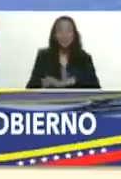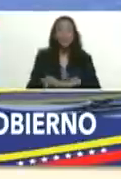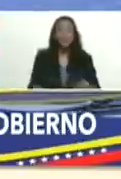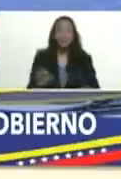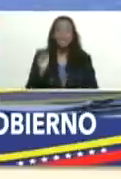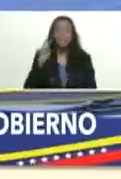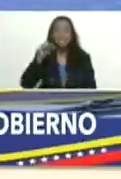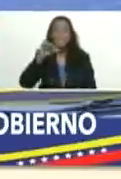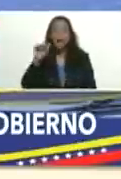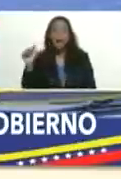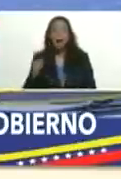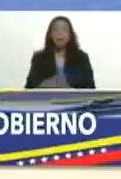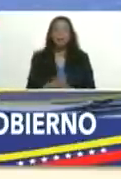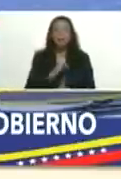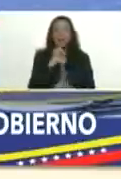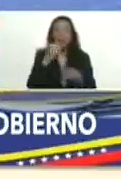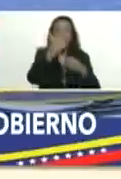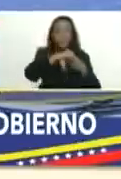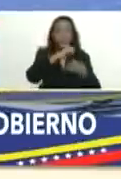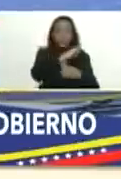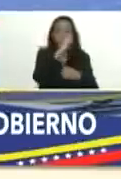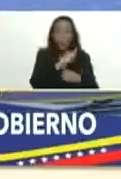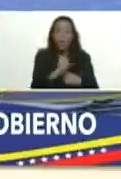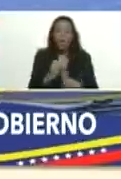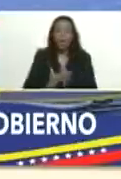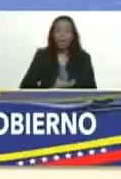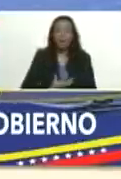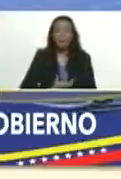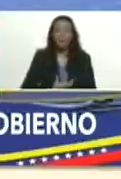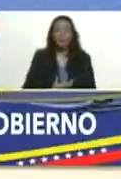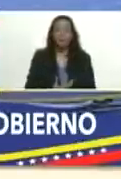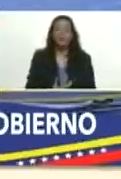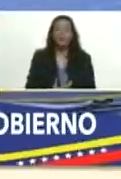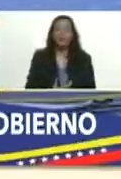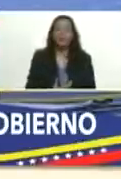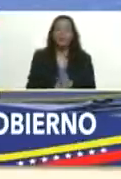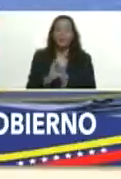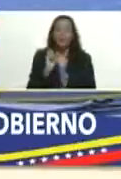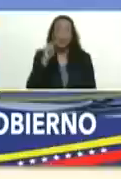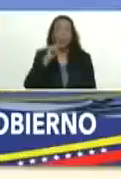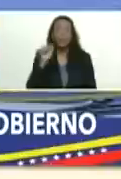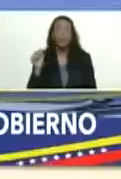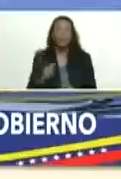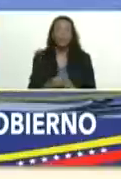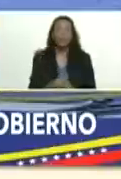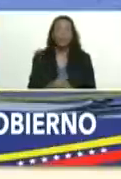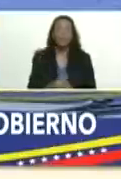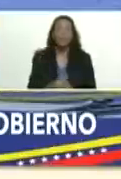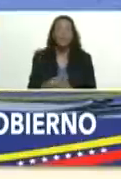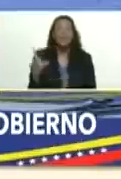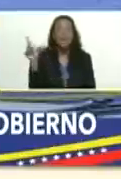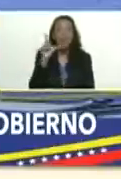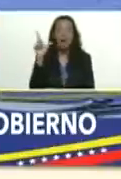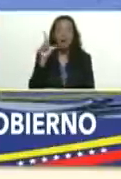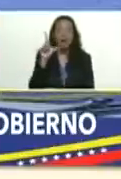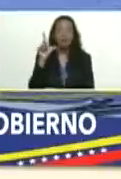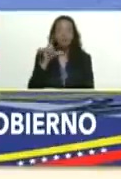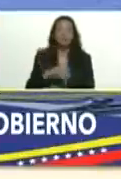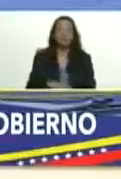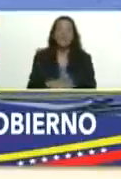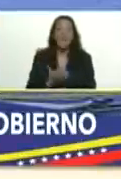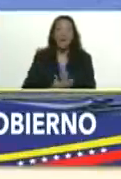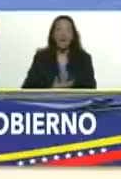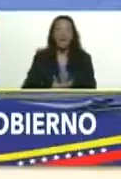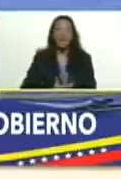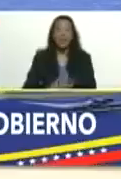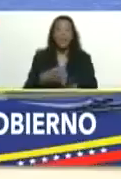Mara, del estado Zulia, el alcalde de Cabudare, municipio Palavecino, Lara, y el alcalde